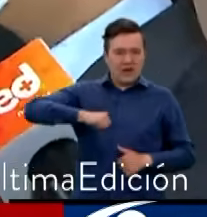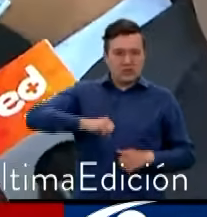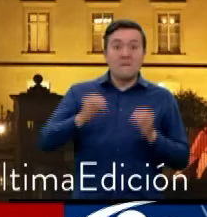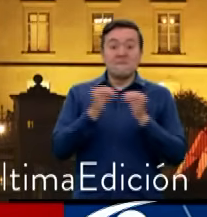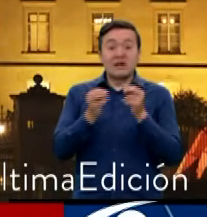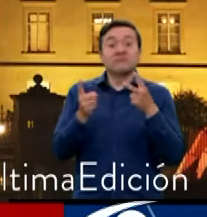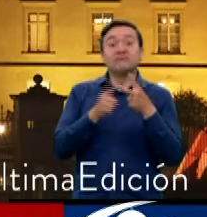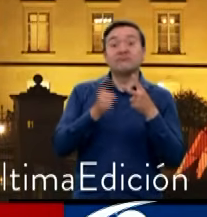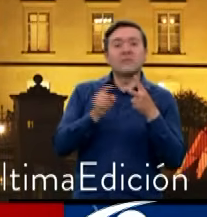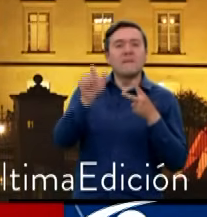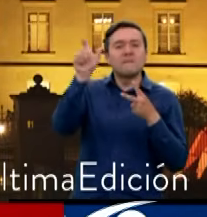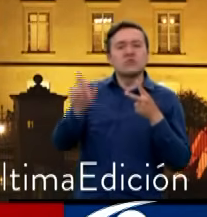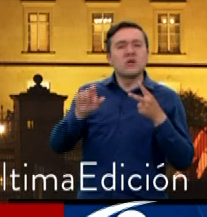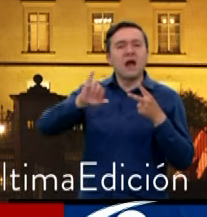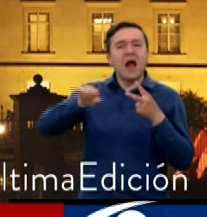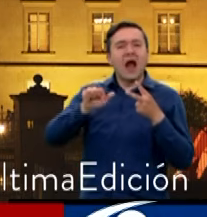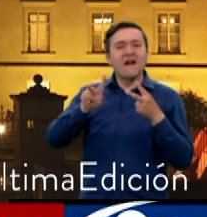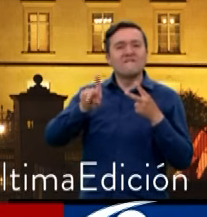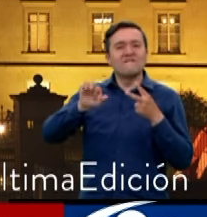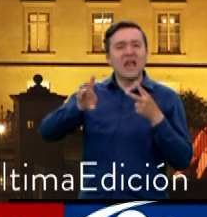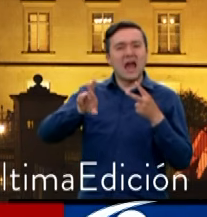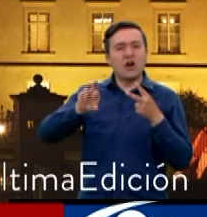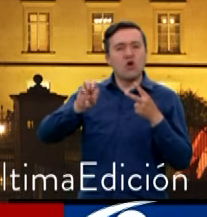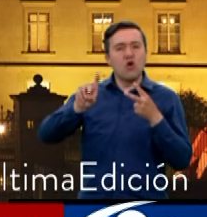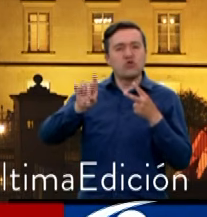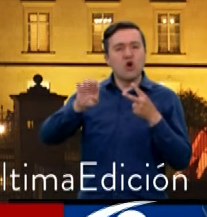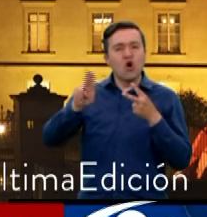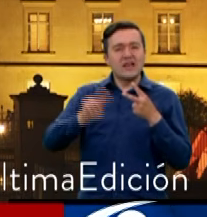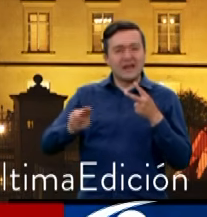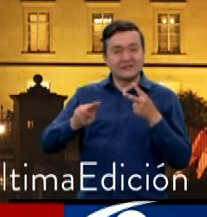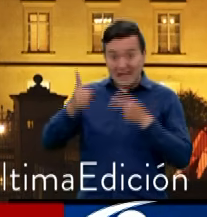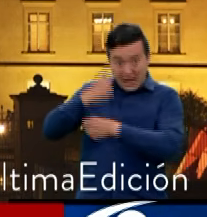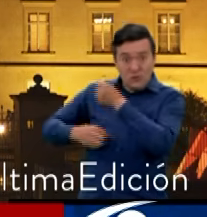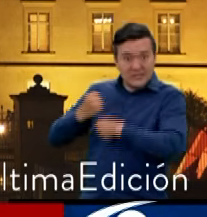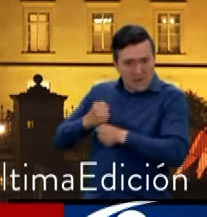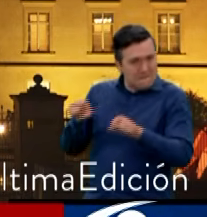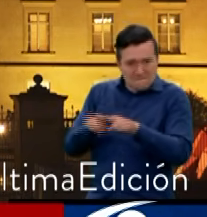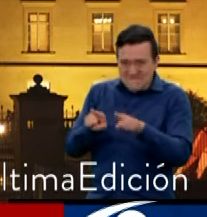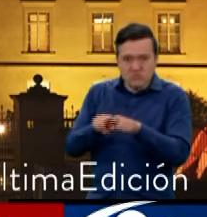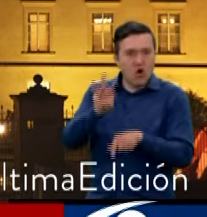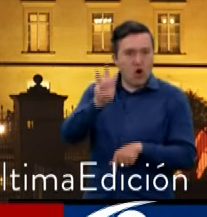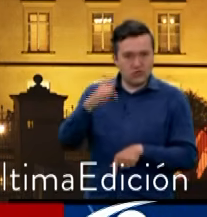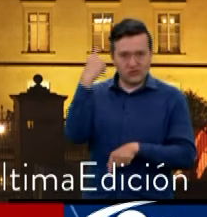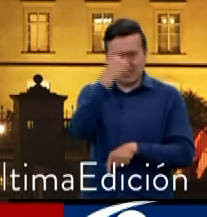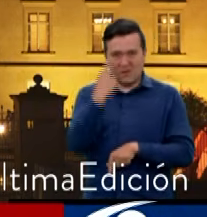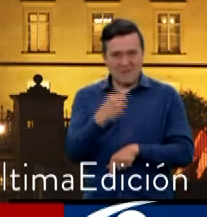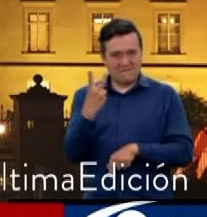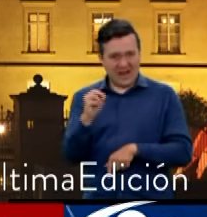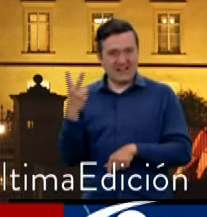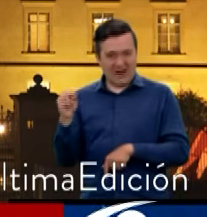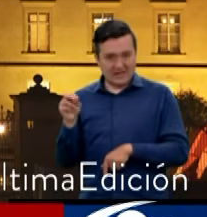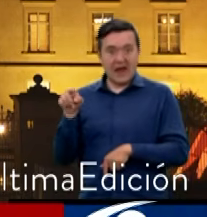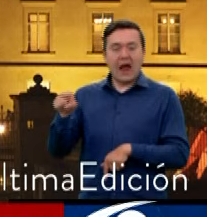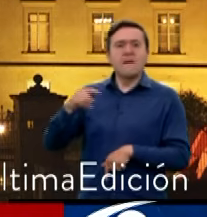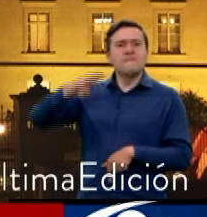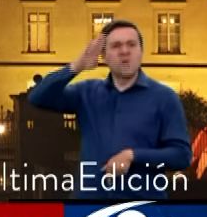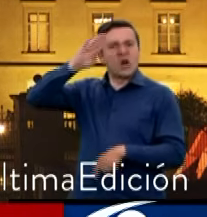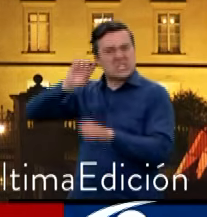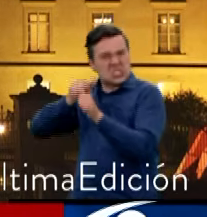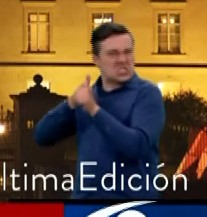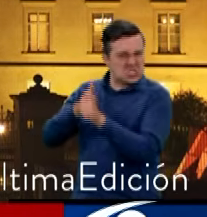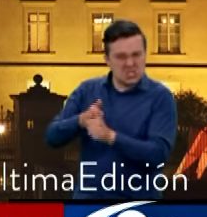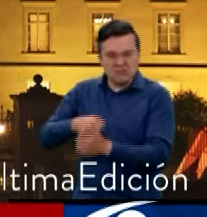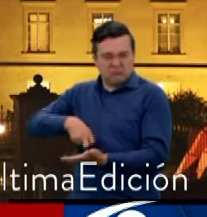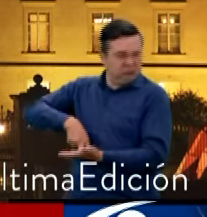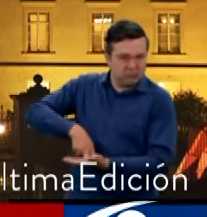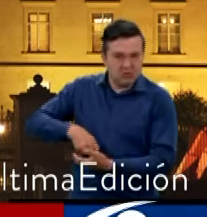que recordemos precisamente hoy, pero hace un año, el 8 de septiembre del 2020, falleció en medio de un procedimiento policial que posteriormente derivó